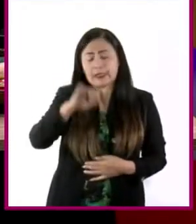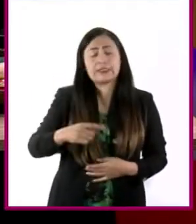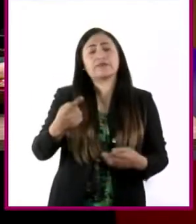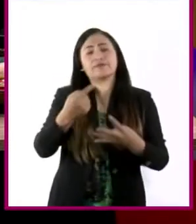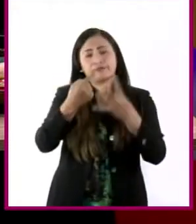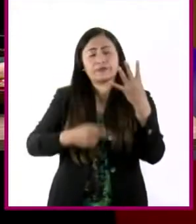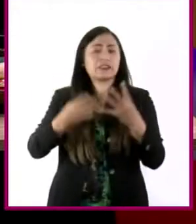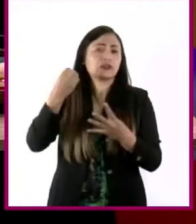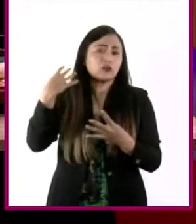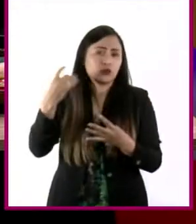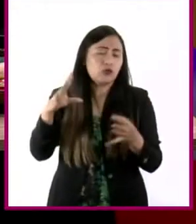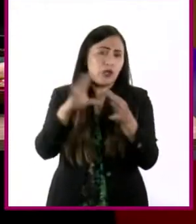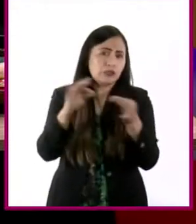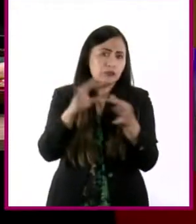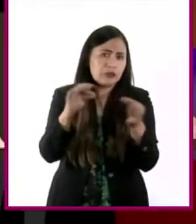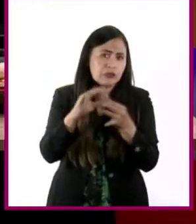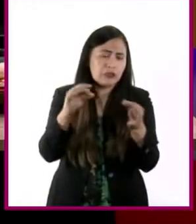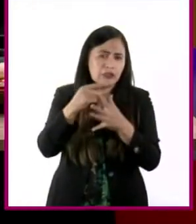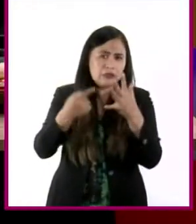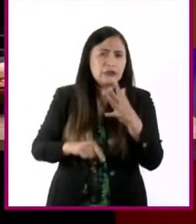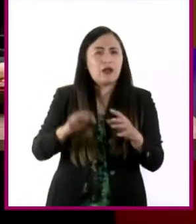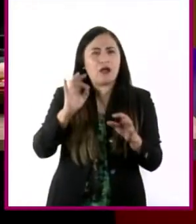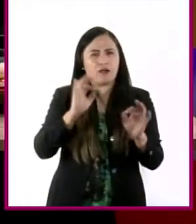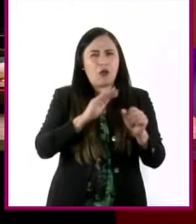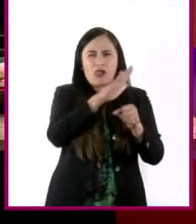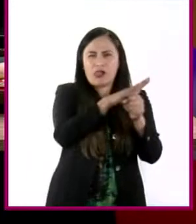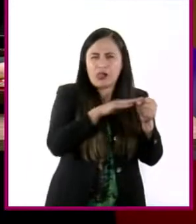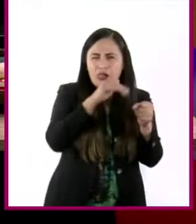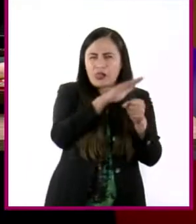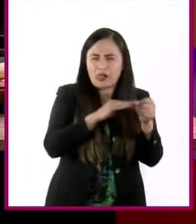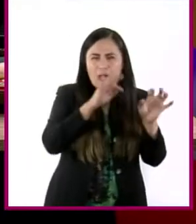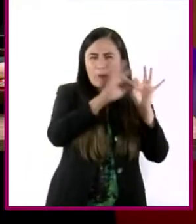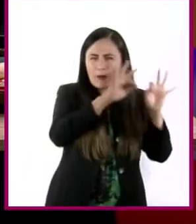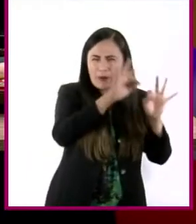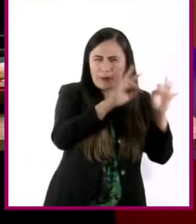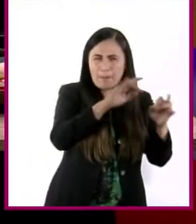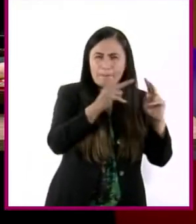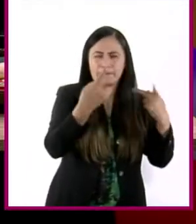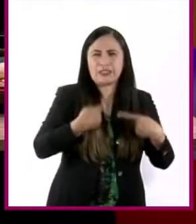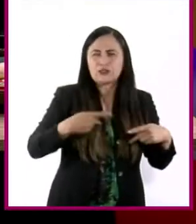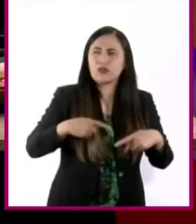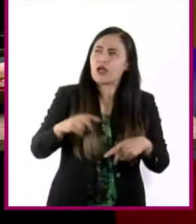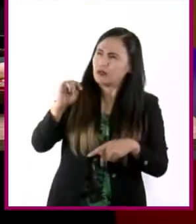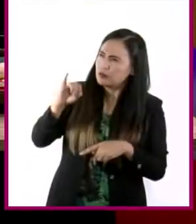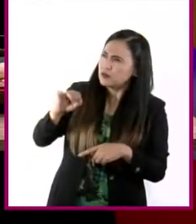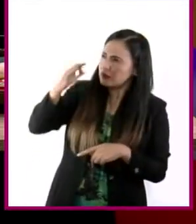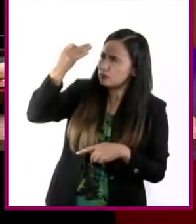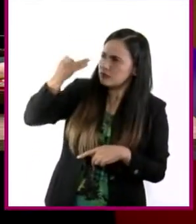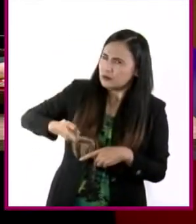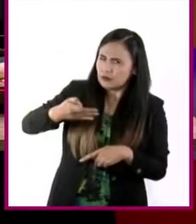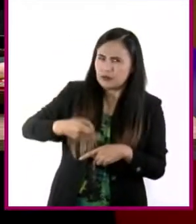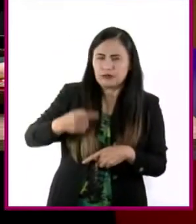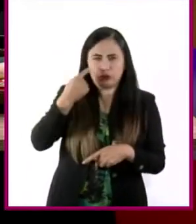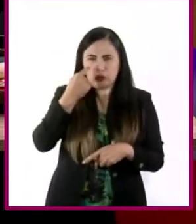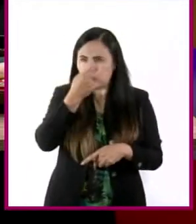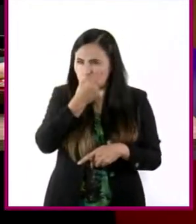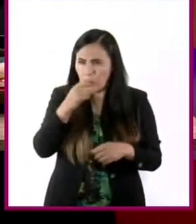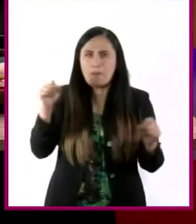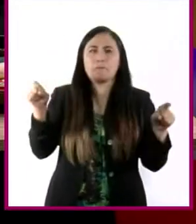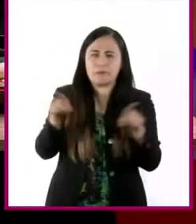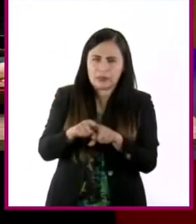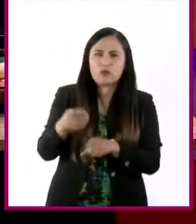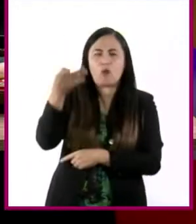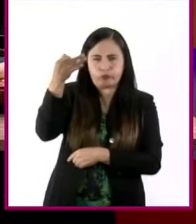de texto que se realiza con el objetivo de convencer y persuadir al destinatario para que asuma un determinado punto de vista.